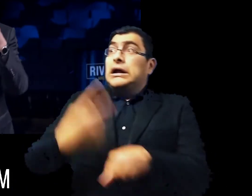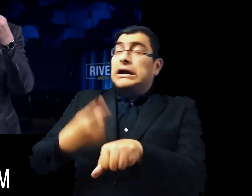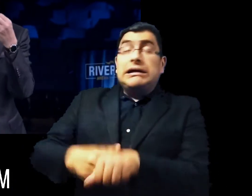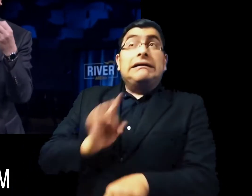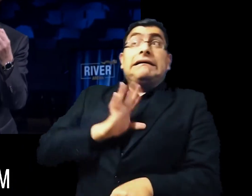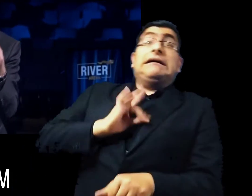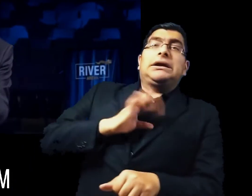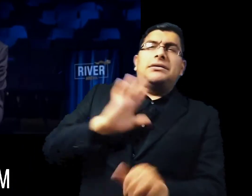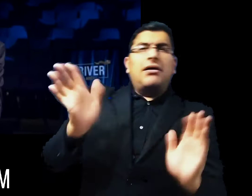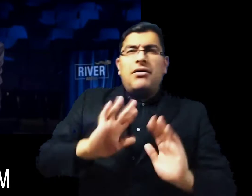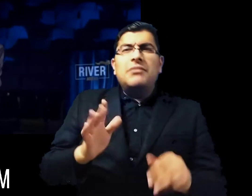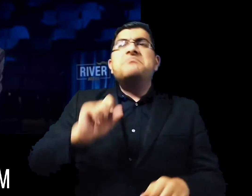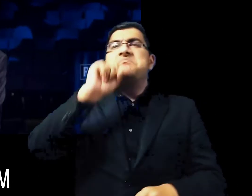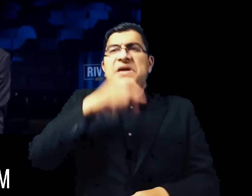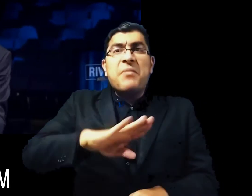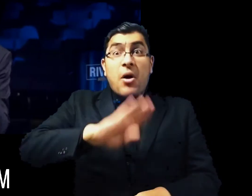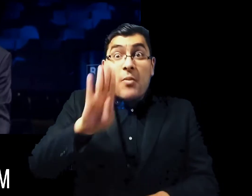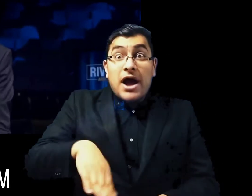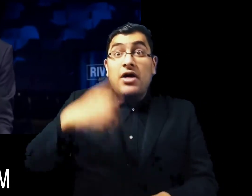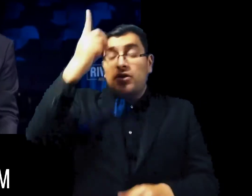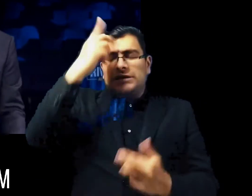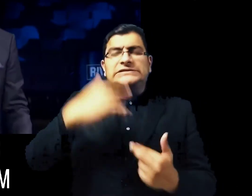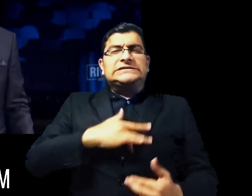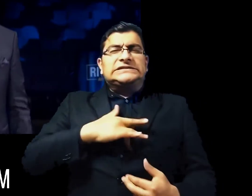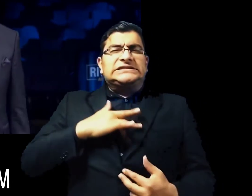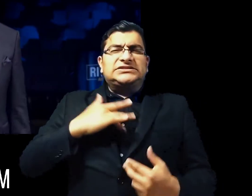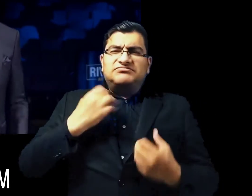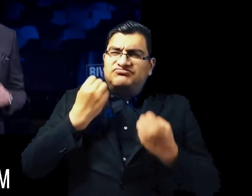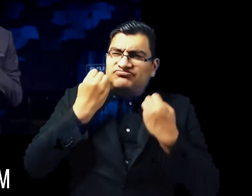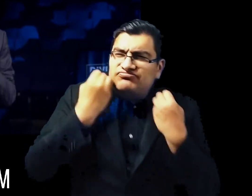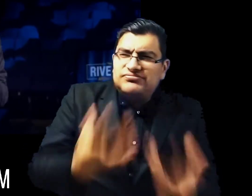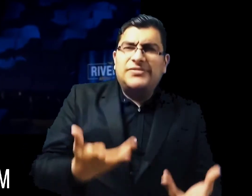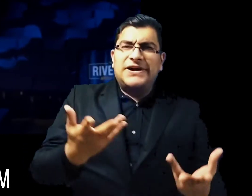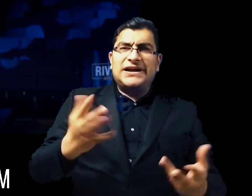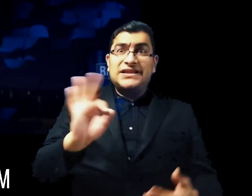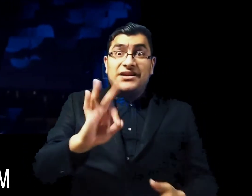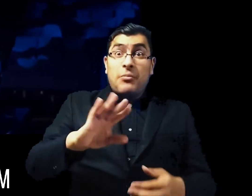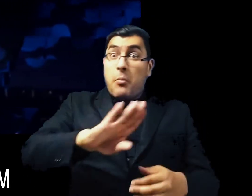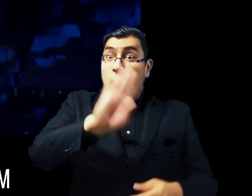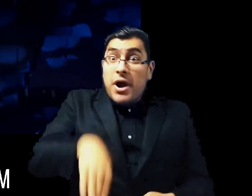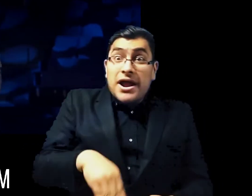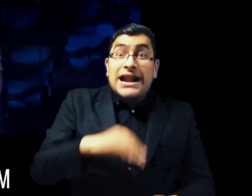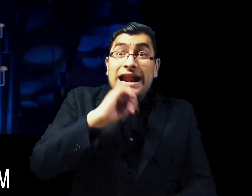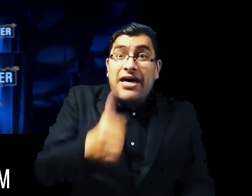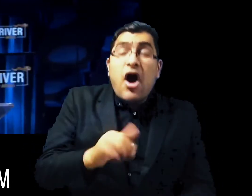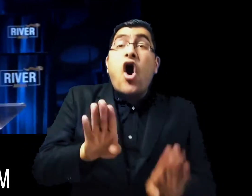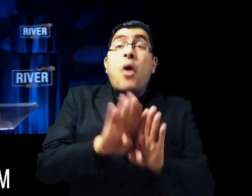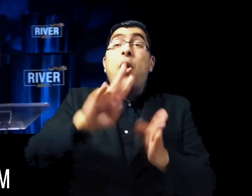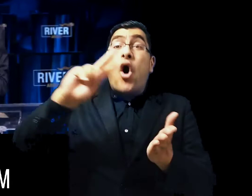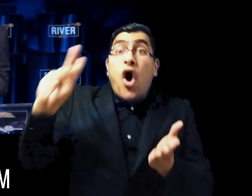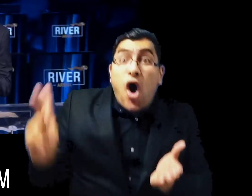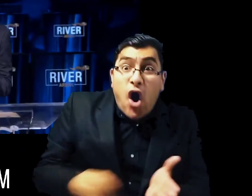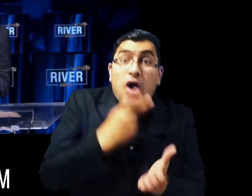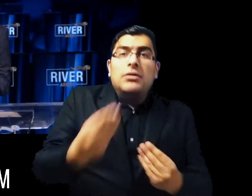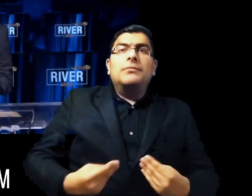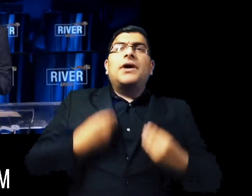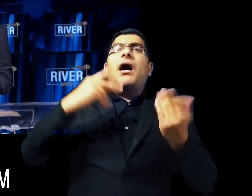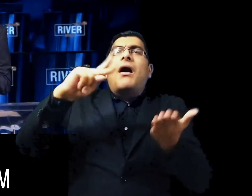enfermedad, porque hasta la muerte es un regalo de gracia. Si no mueres, ¿cómo vas a nacer otra vez?